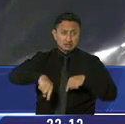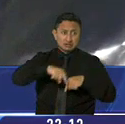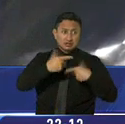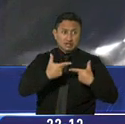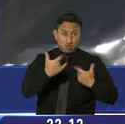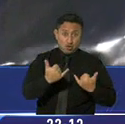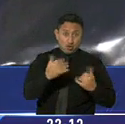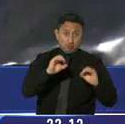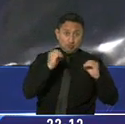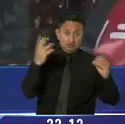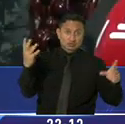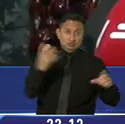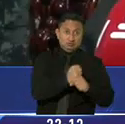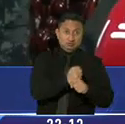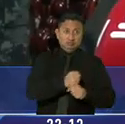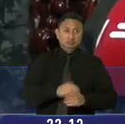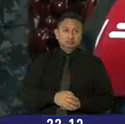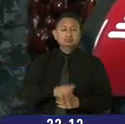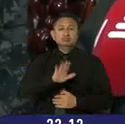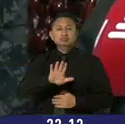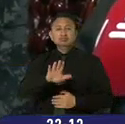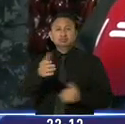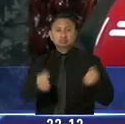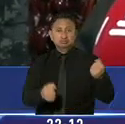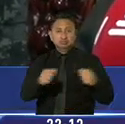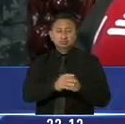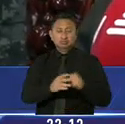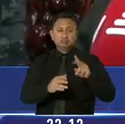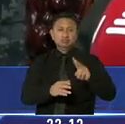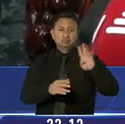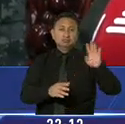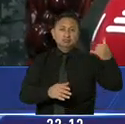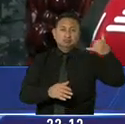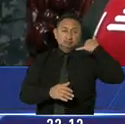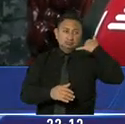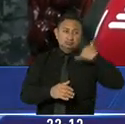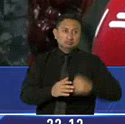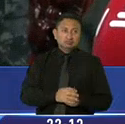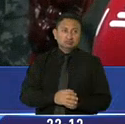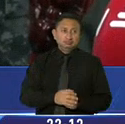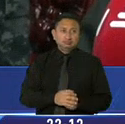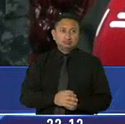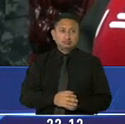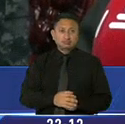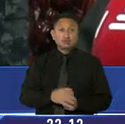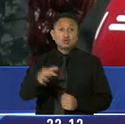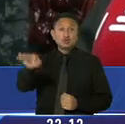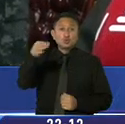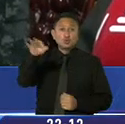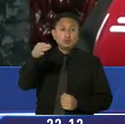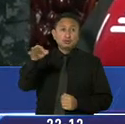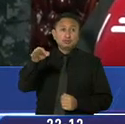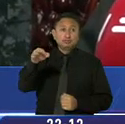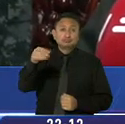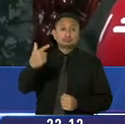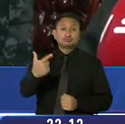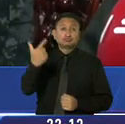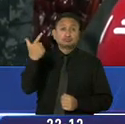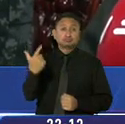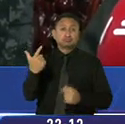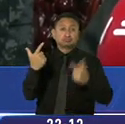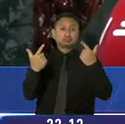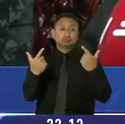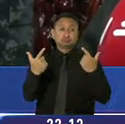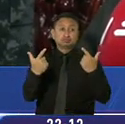desarticulación. 5 vehículos, 24 teléfonos celulares, varios documentos, un arma de fogueo, un